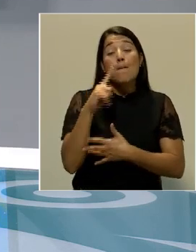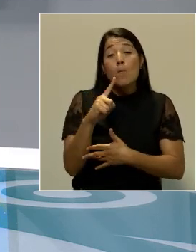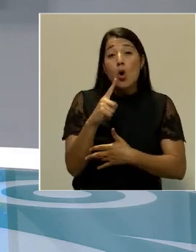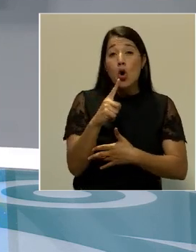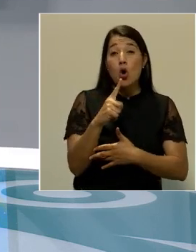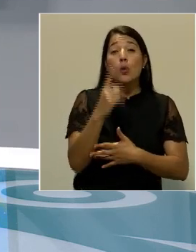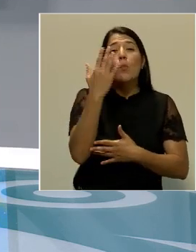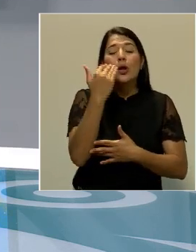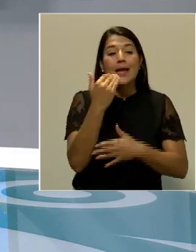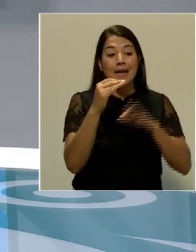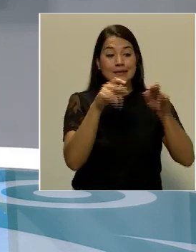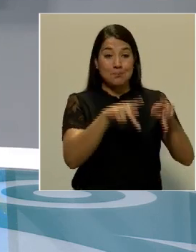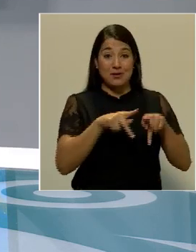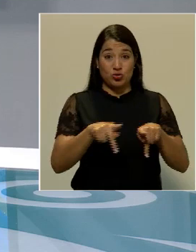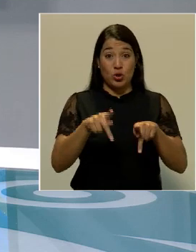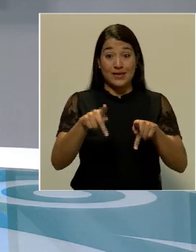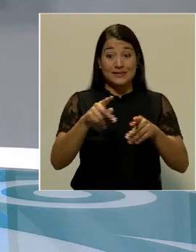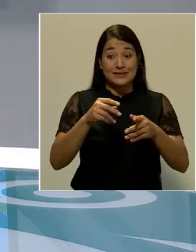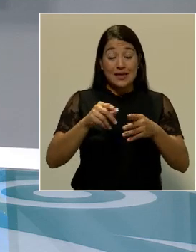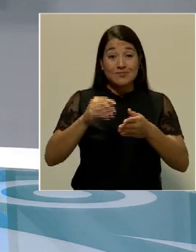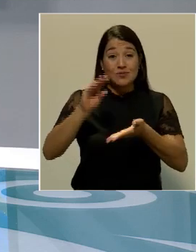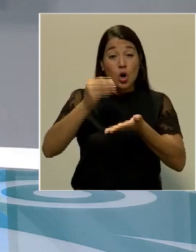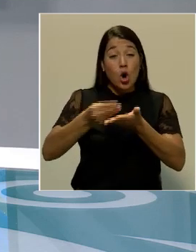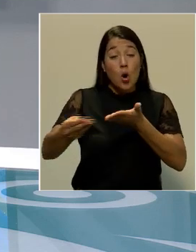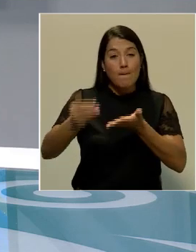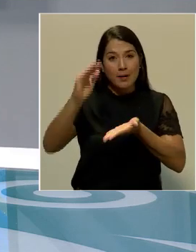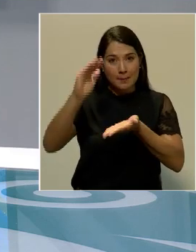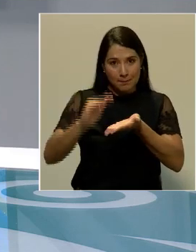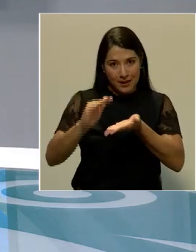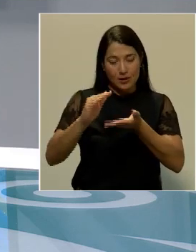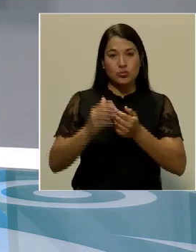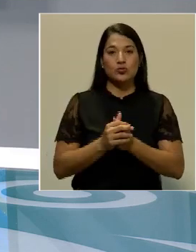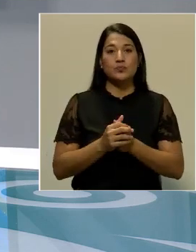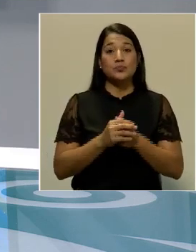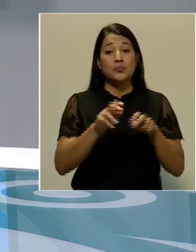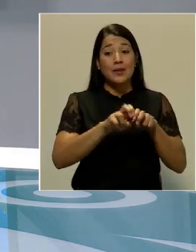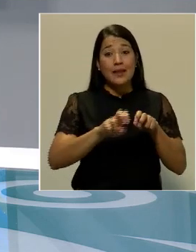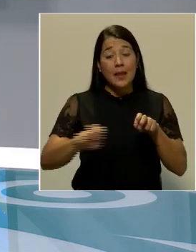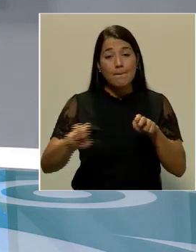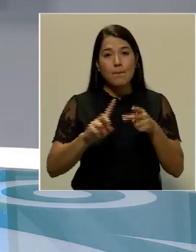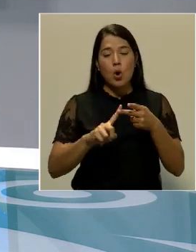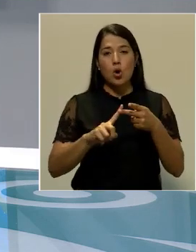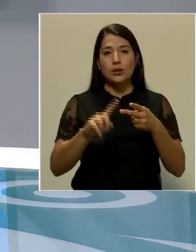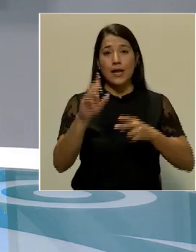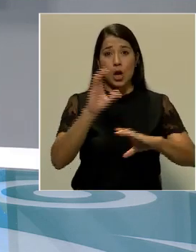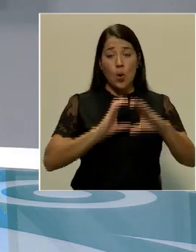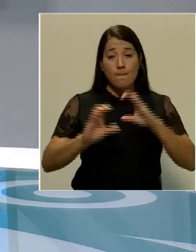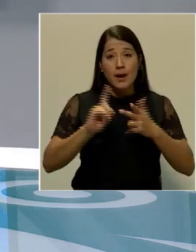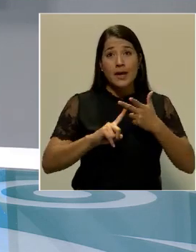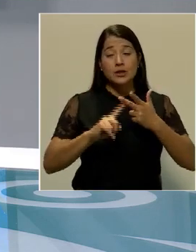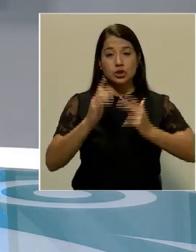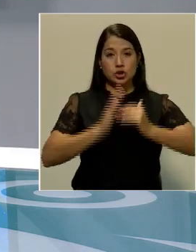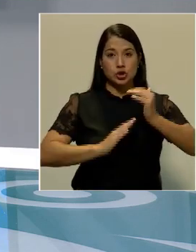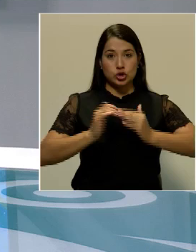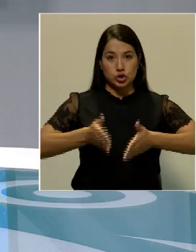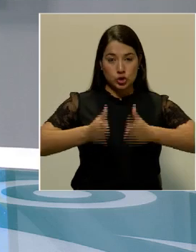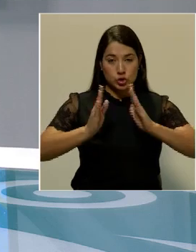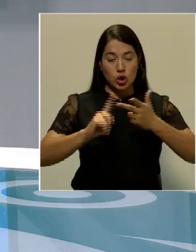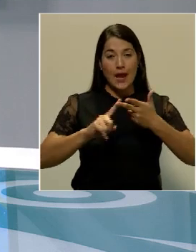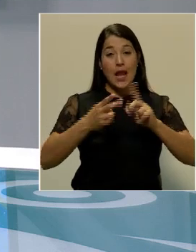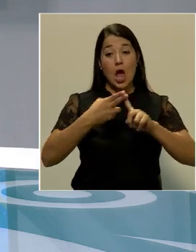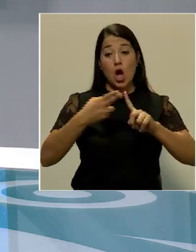hogares y la demora en la inversión pública. El transporte, el comercio, la construcción, los hoteles